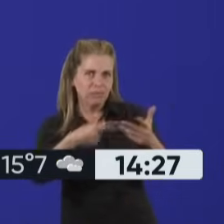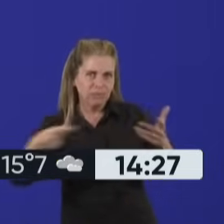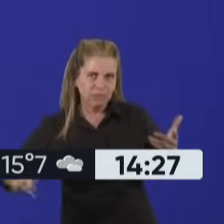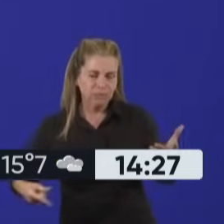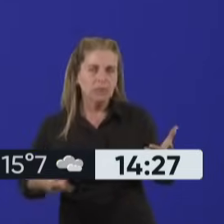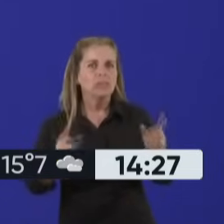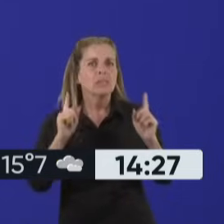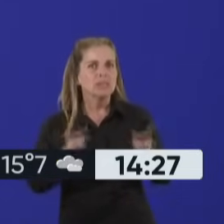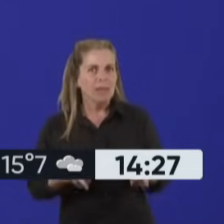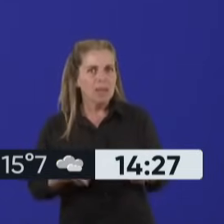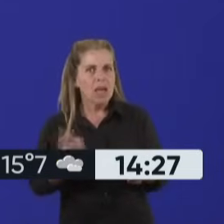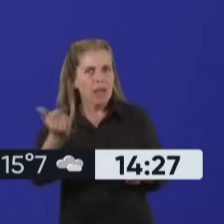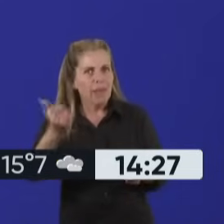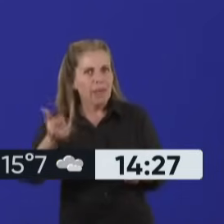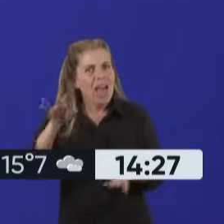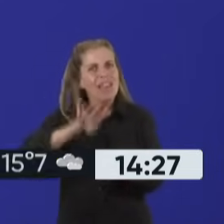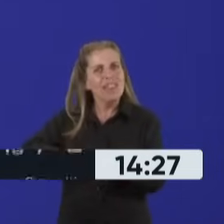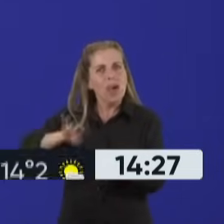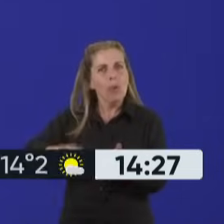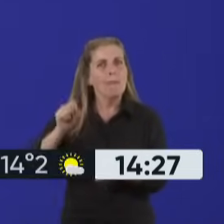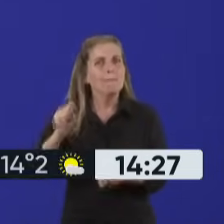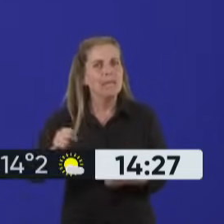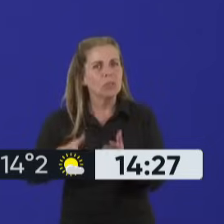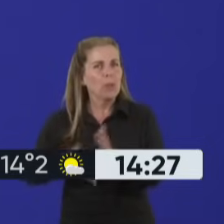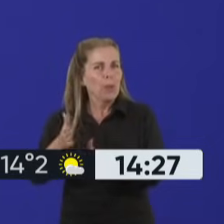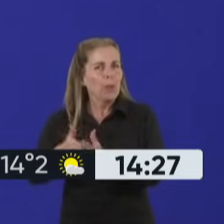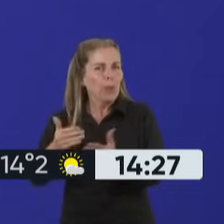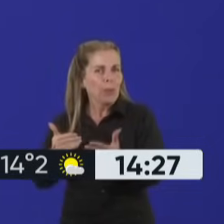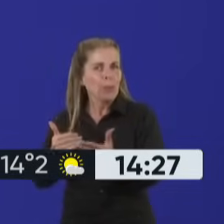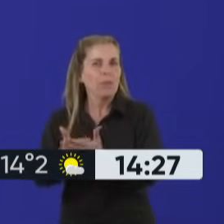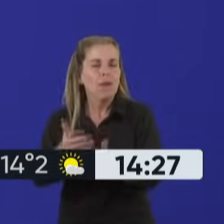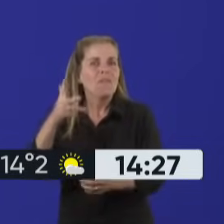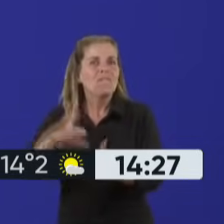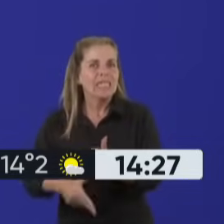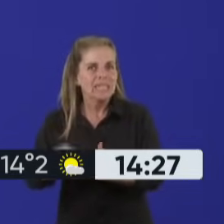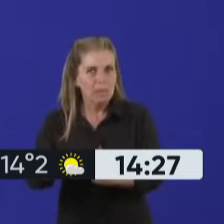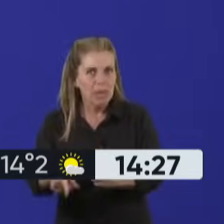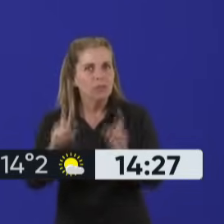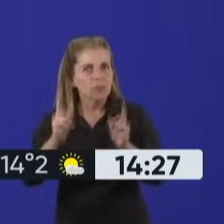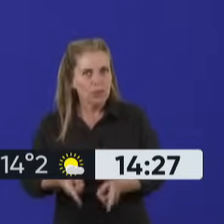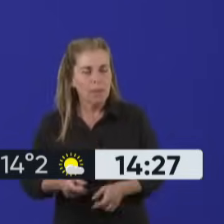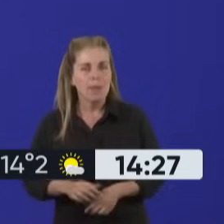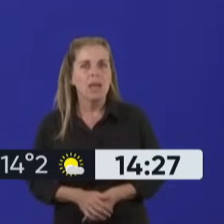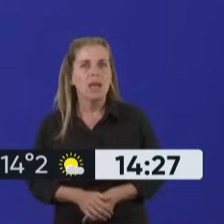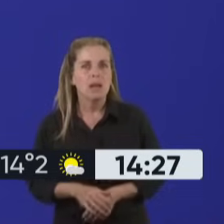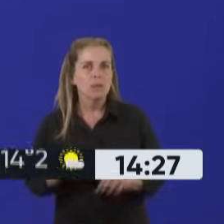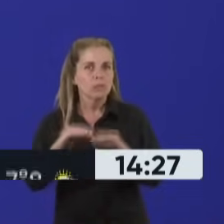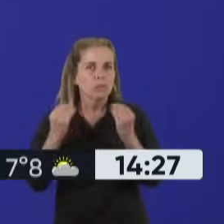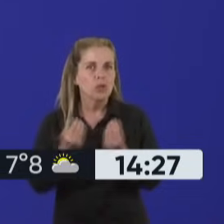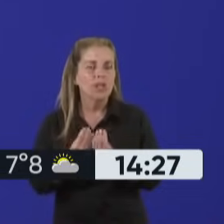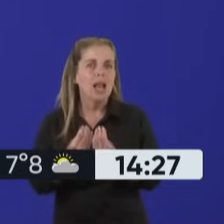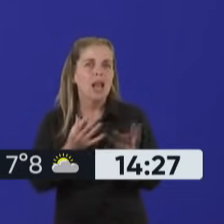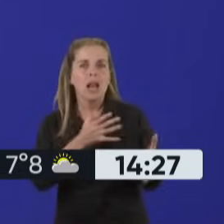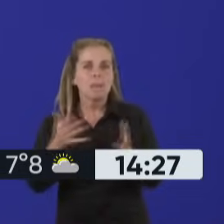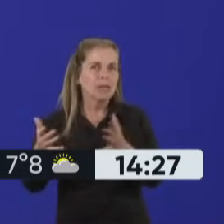Teníamos deuda en pesos venciendo muy rápidamente por el equivalente de 9